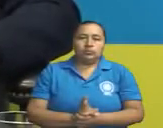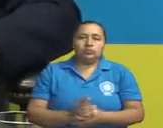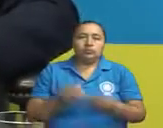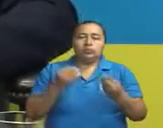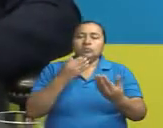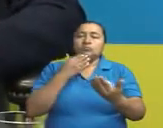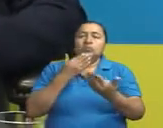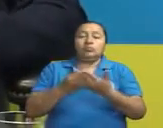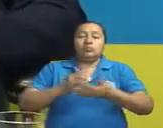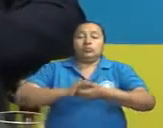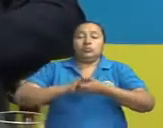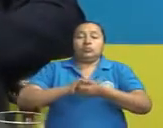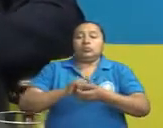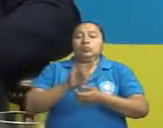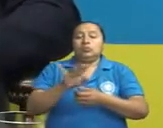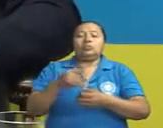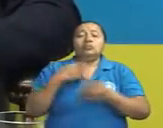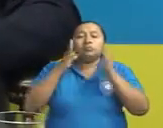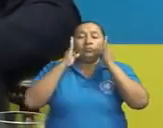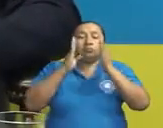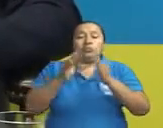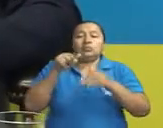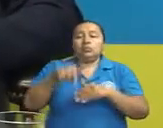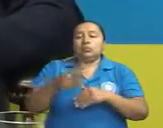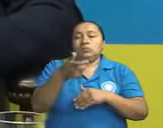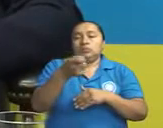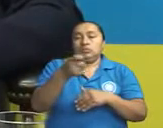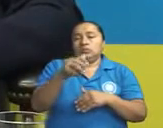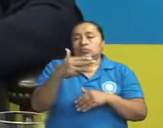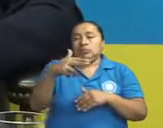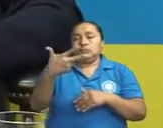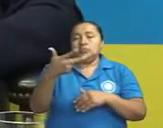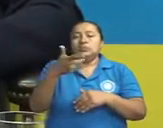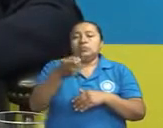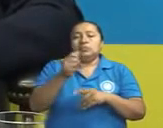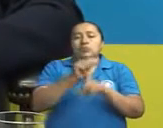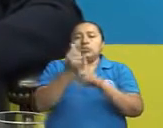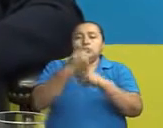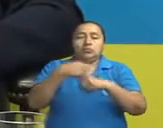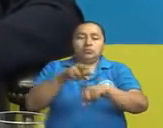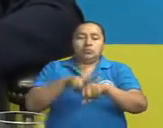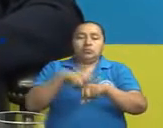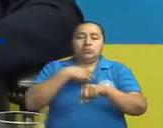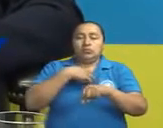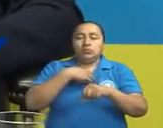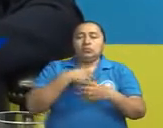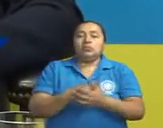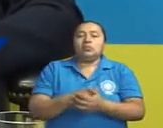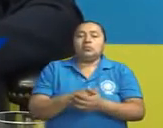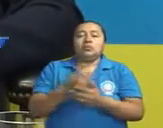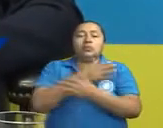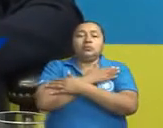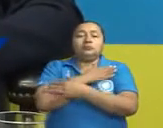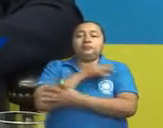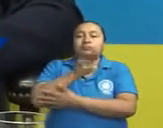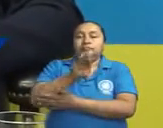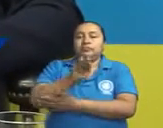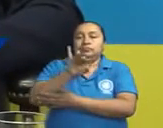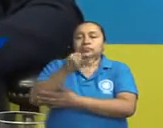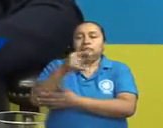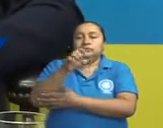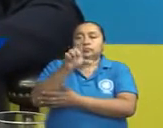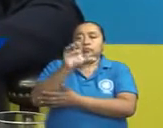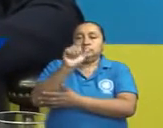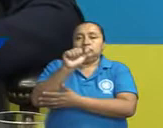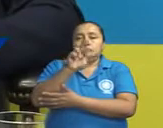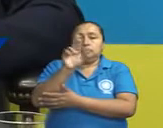Muchas gracias, amigos televidentes, por su fiel sintonía. El canal 98, el canal parlamentario, el canal de la Asamblea Nacional. Les saluda Miguel Carranza Mena